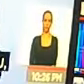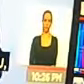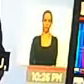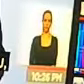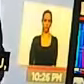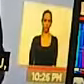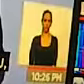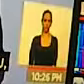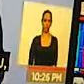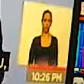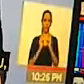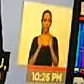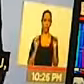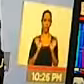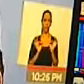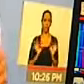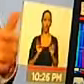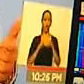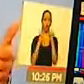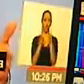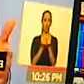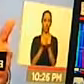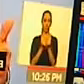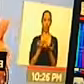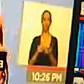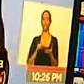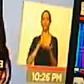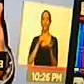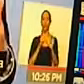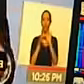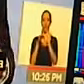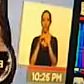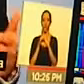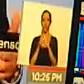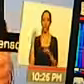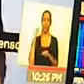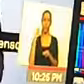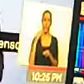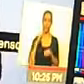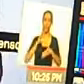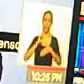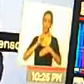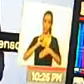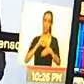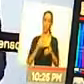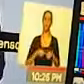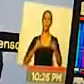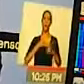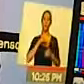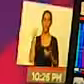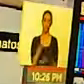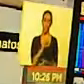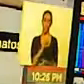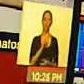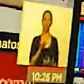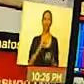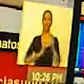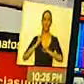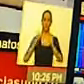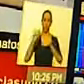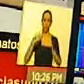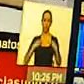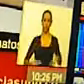Especial de la Organización de las Naciones Unidas, Michel Forts, aseguró que Colombia es el país de América Latina en donde más asesinan a los defensores de derechos humanos. El informe